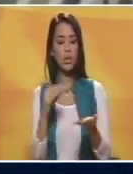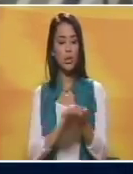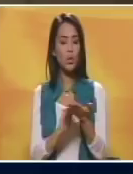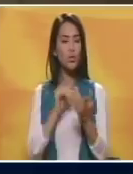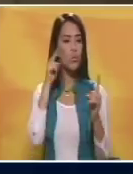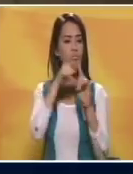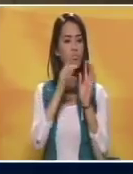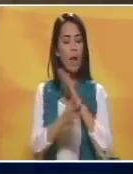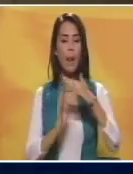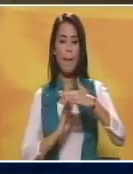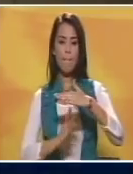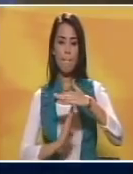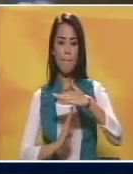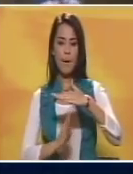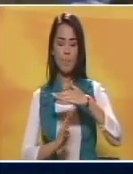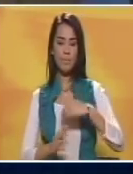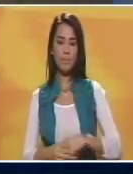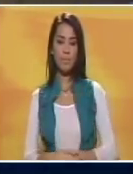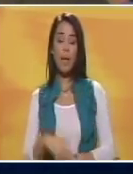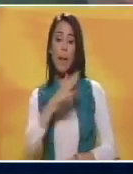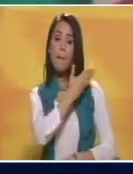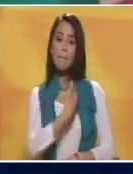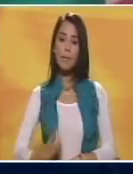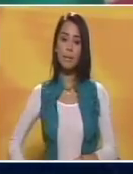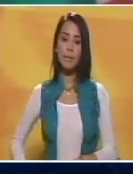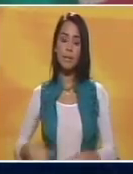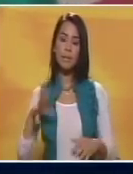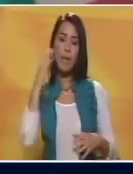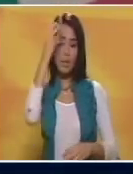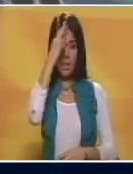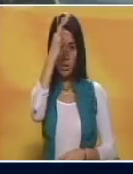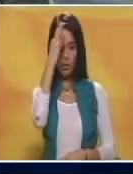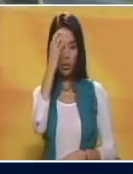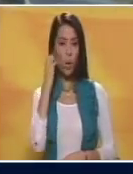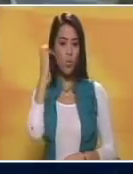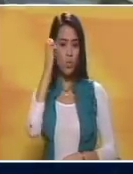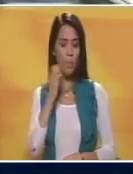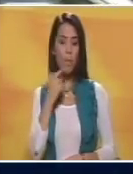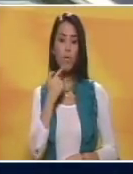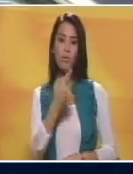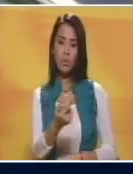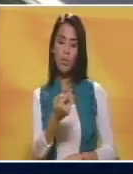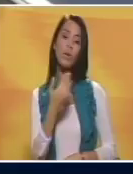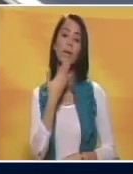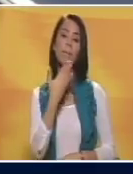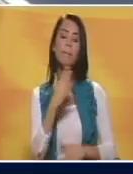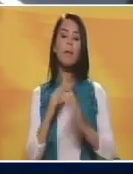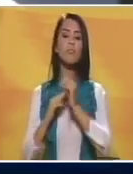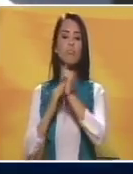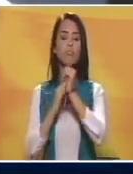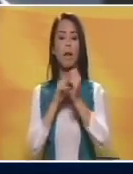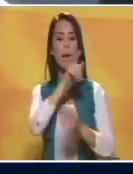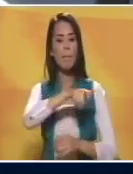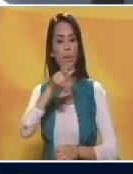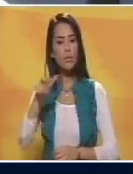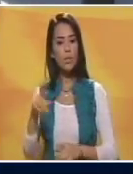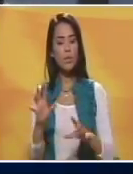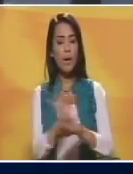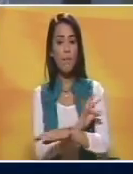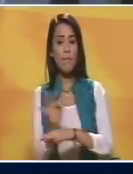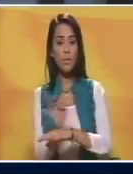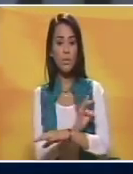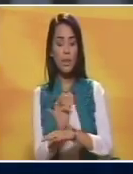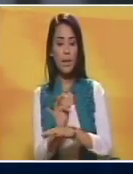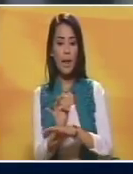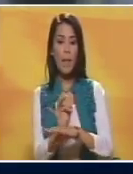la migración. El presidente del Consejo Europeo, Donald Tusk, dijo que pedirá a los líderes centrar esfuerzos en las fronteras exteriores del